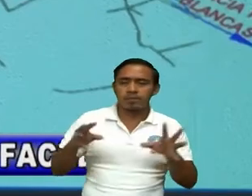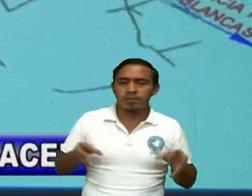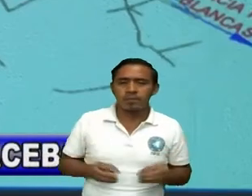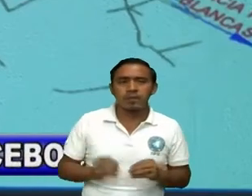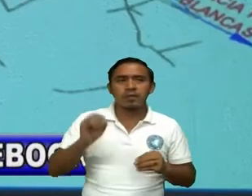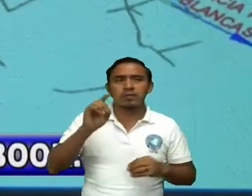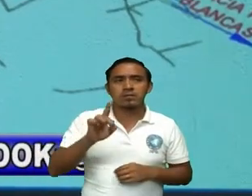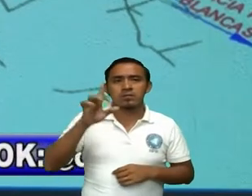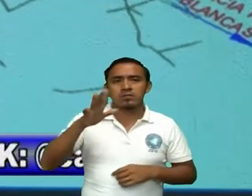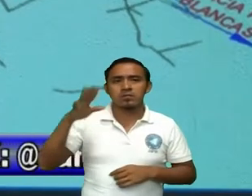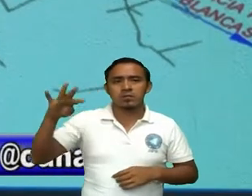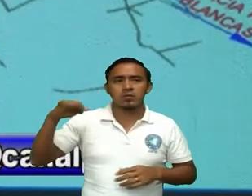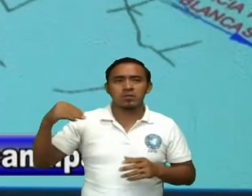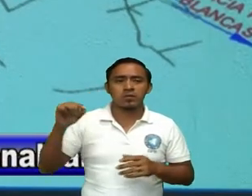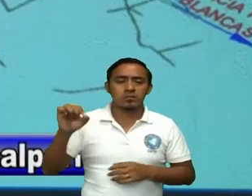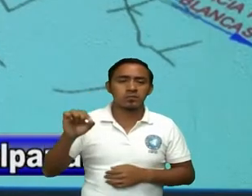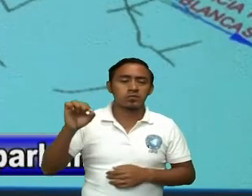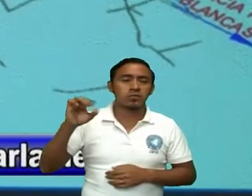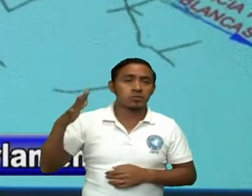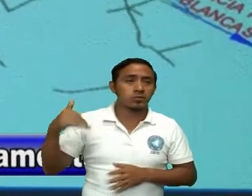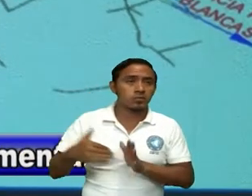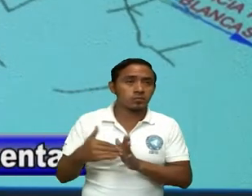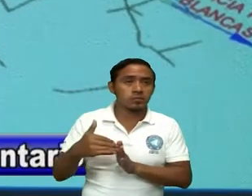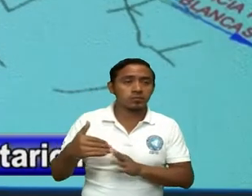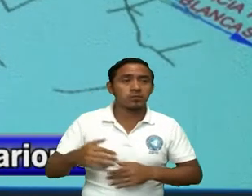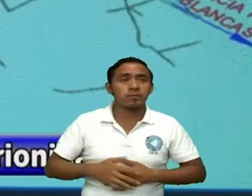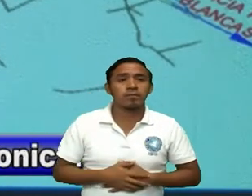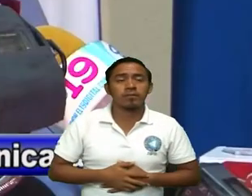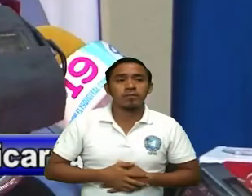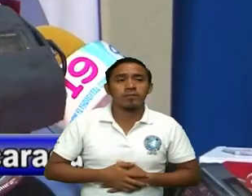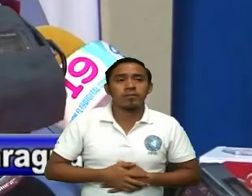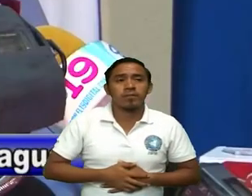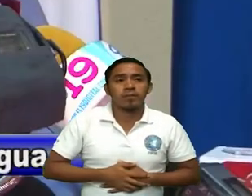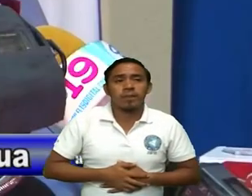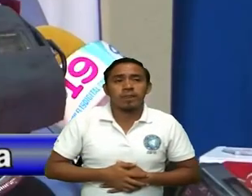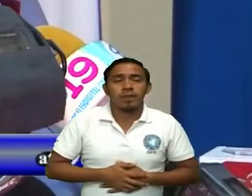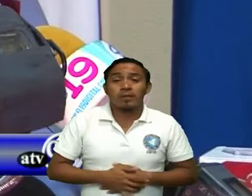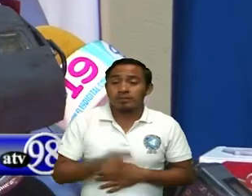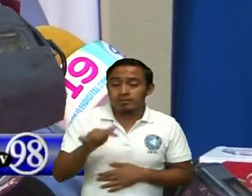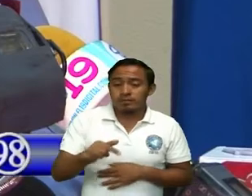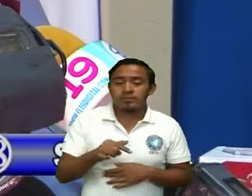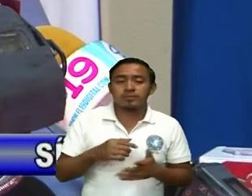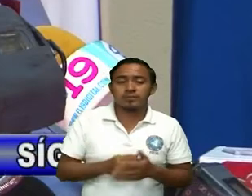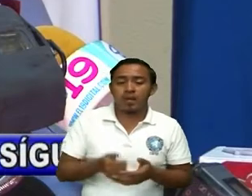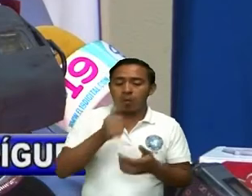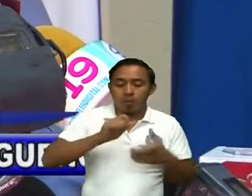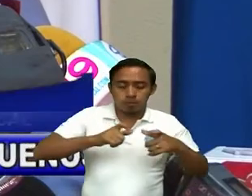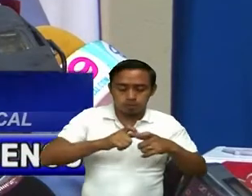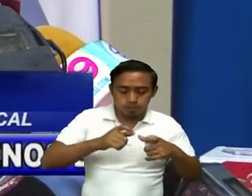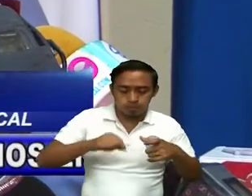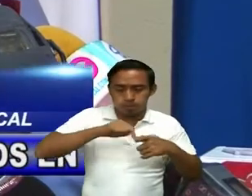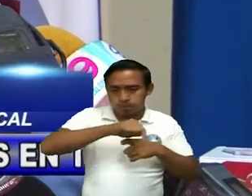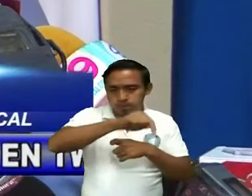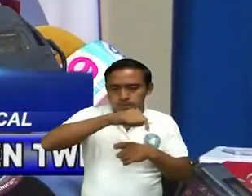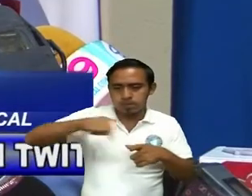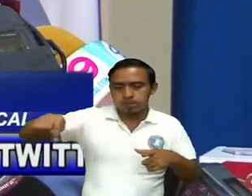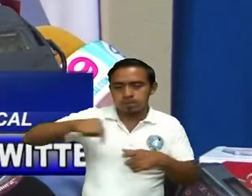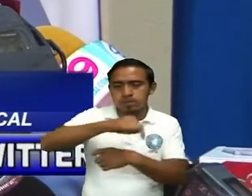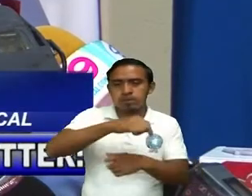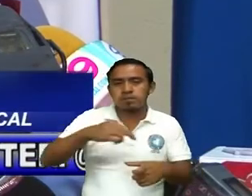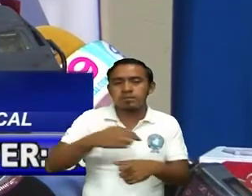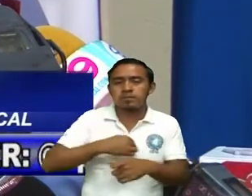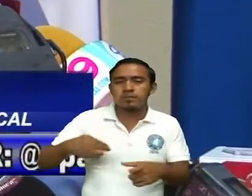de 154.5 millones de córdobas. En la red de alcantarillado sanitario se instalarán